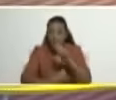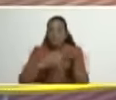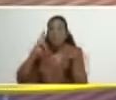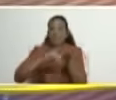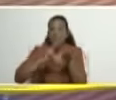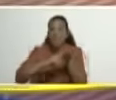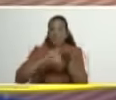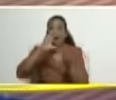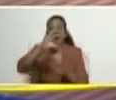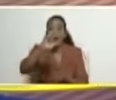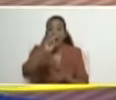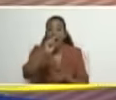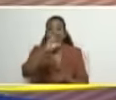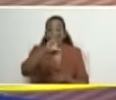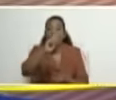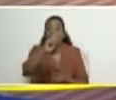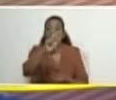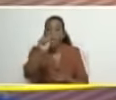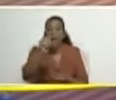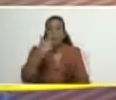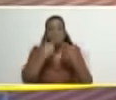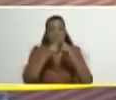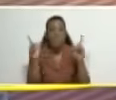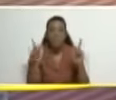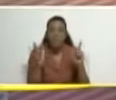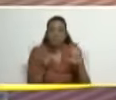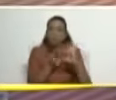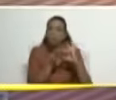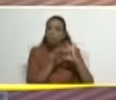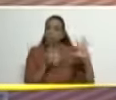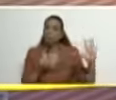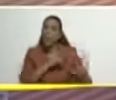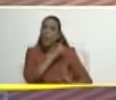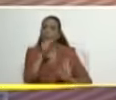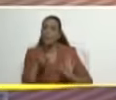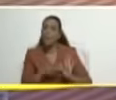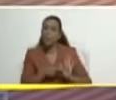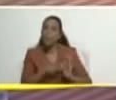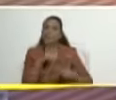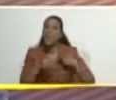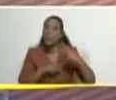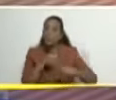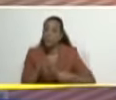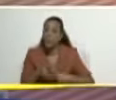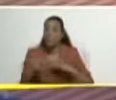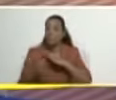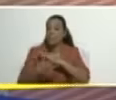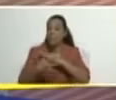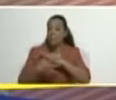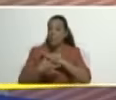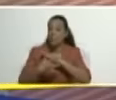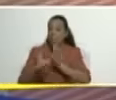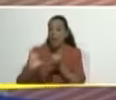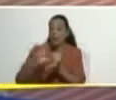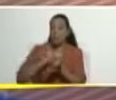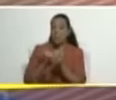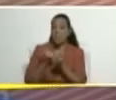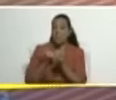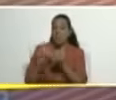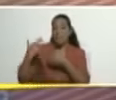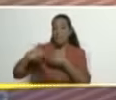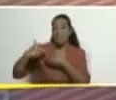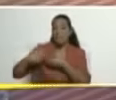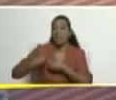esta acta de ratificación de la independencia y soberanía absoluta, productiva, tecnológica y financiera de